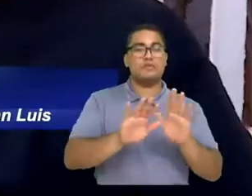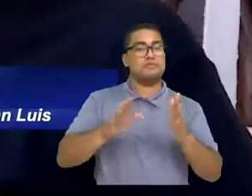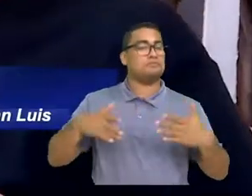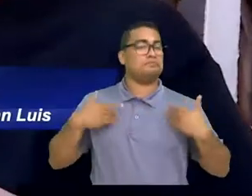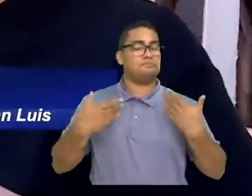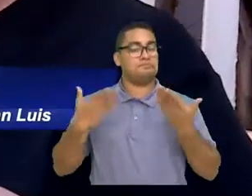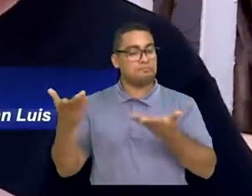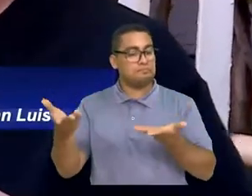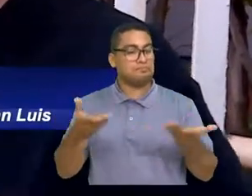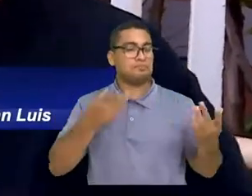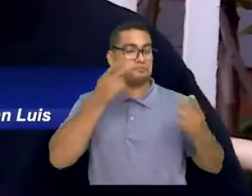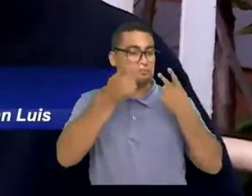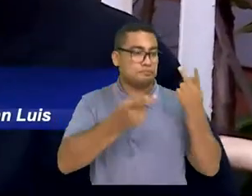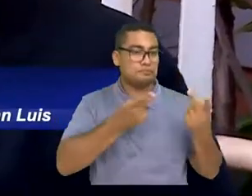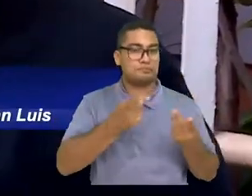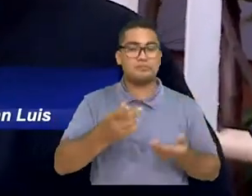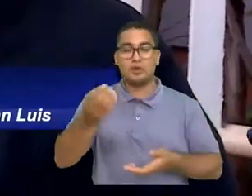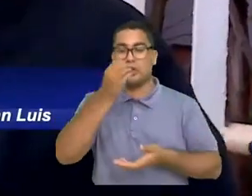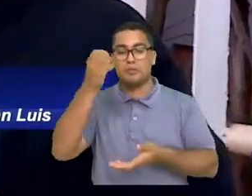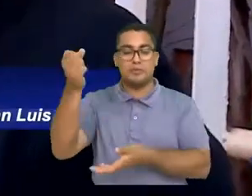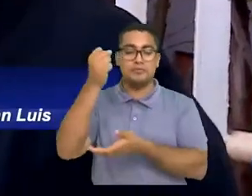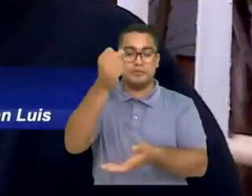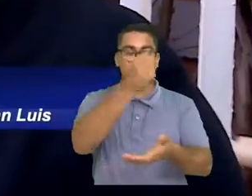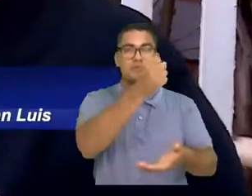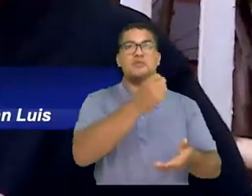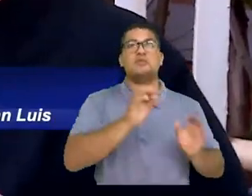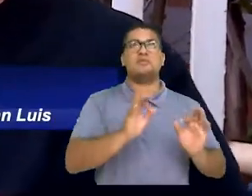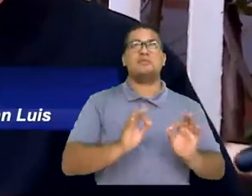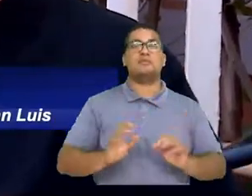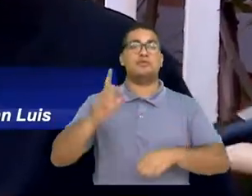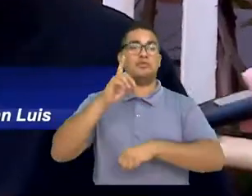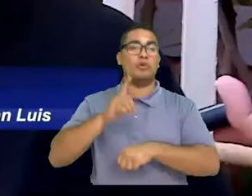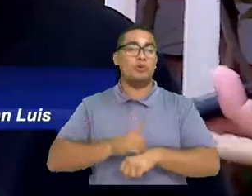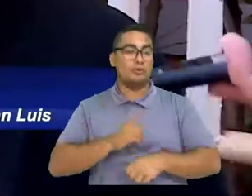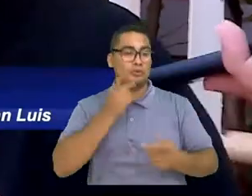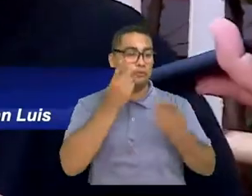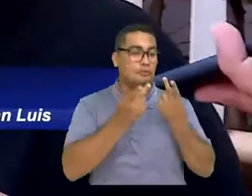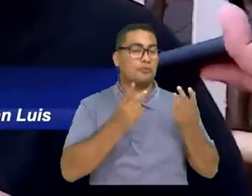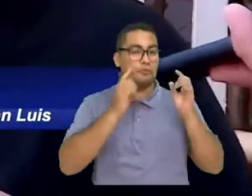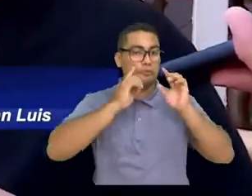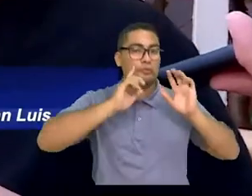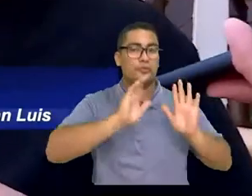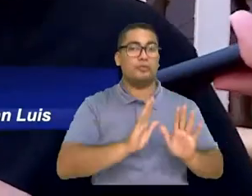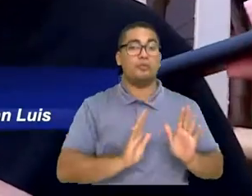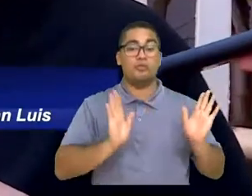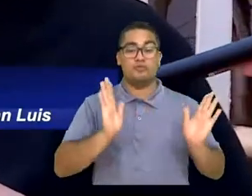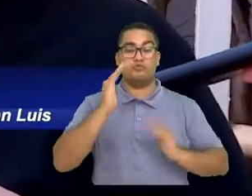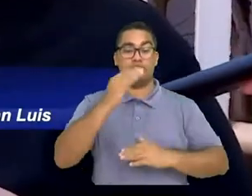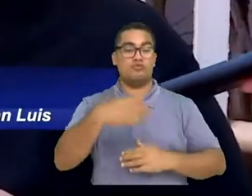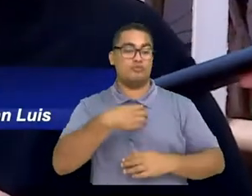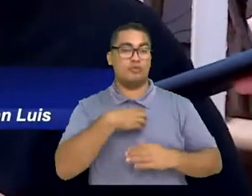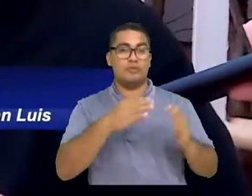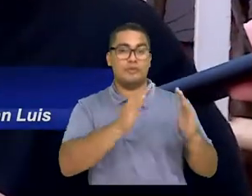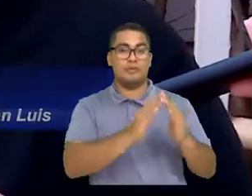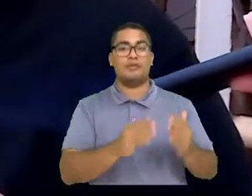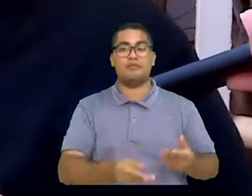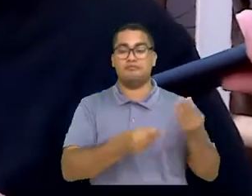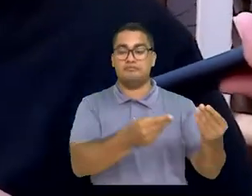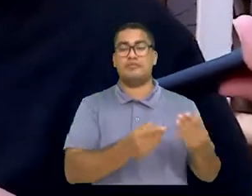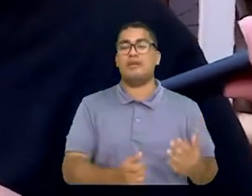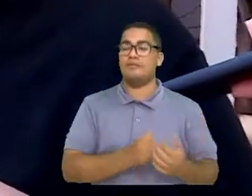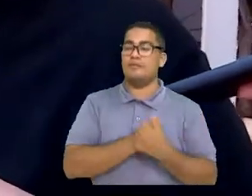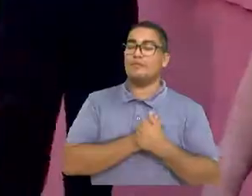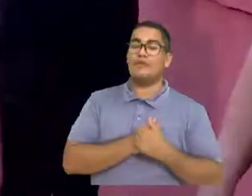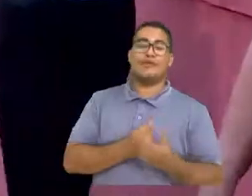que se les trae el paquetito, que viene el médico, incluso a muchas se les han entregado títulos de propiedad, lo reciben con gran amor